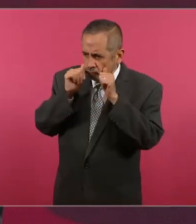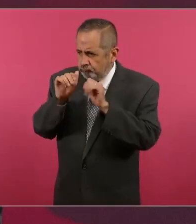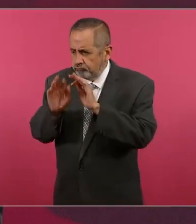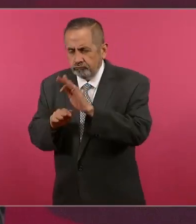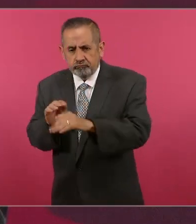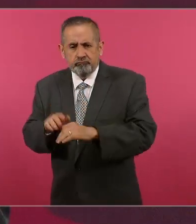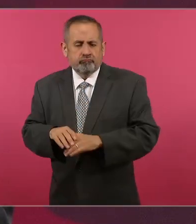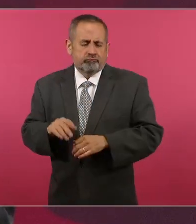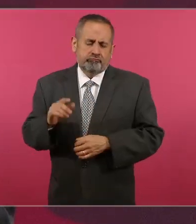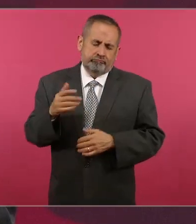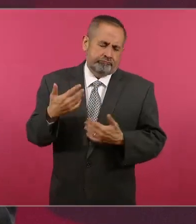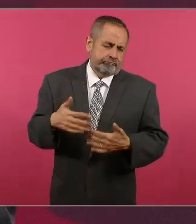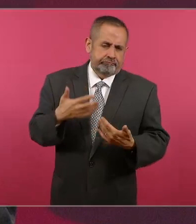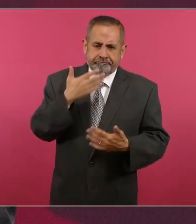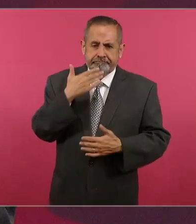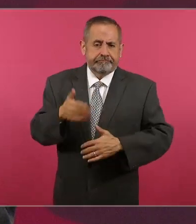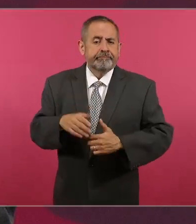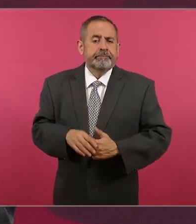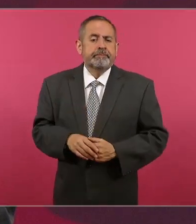destacadamente